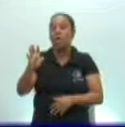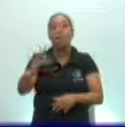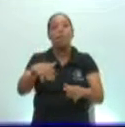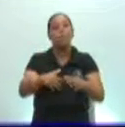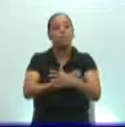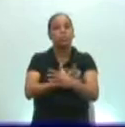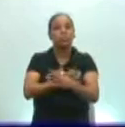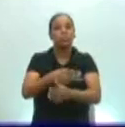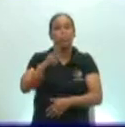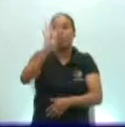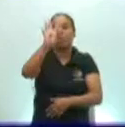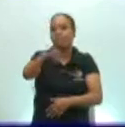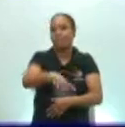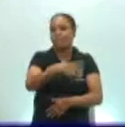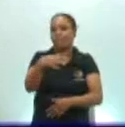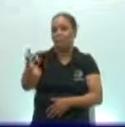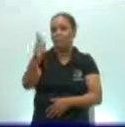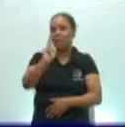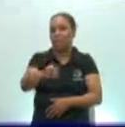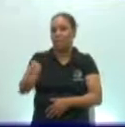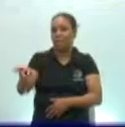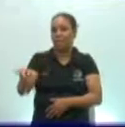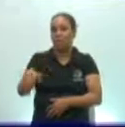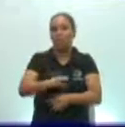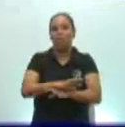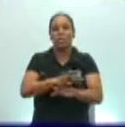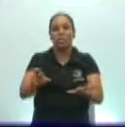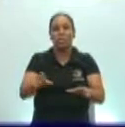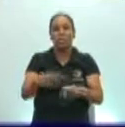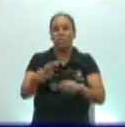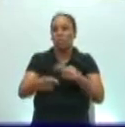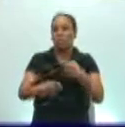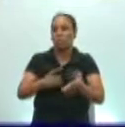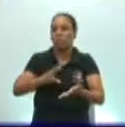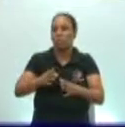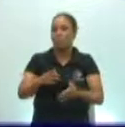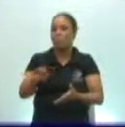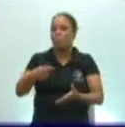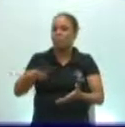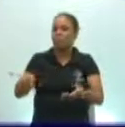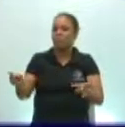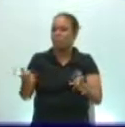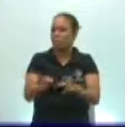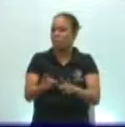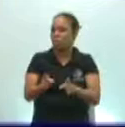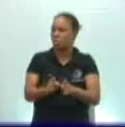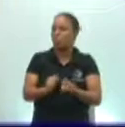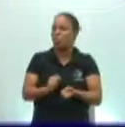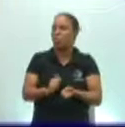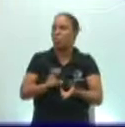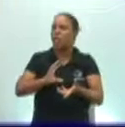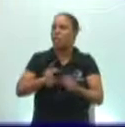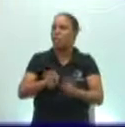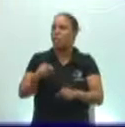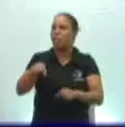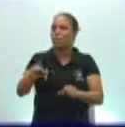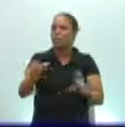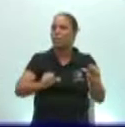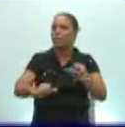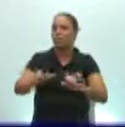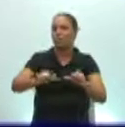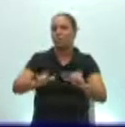en la tabla periódica. Hemos representado de una forma escrita y abreviada la composición de esta